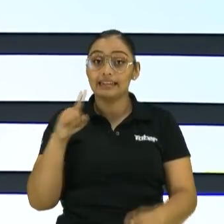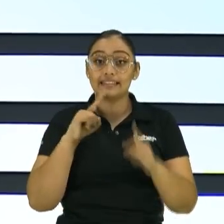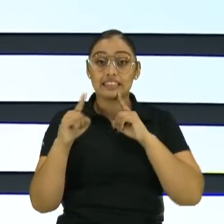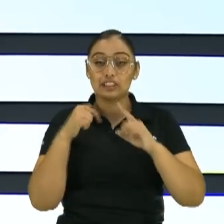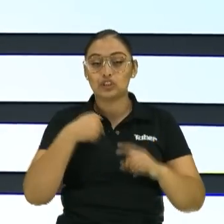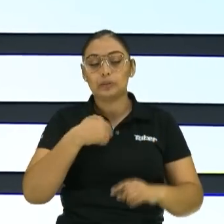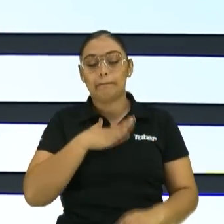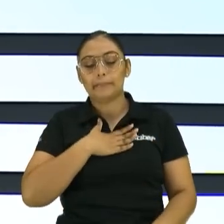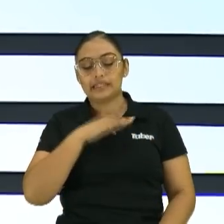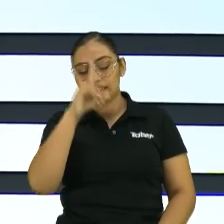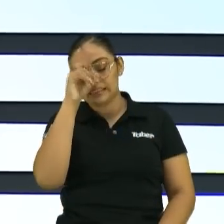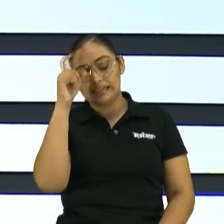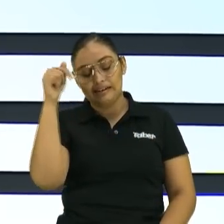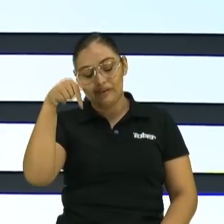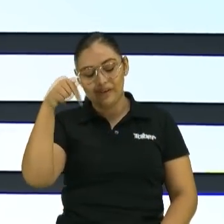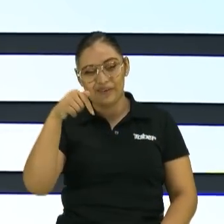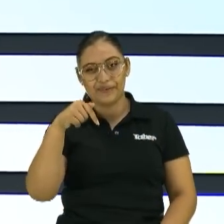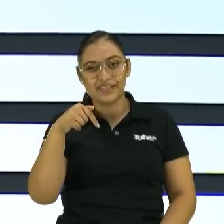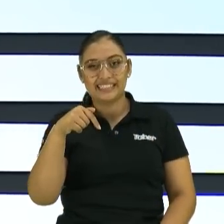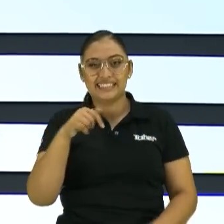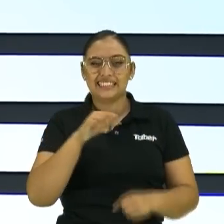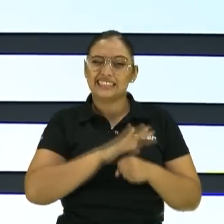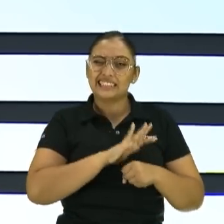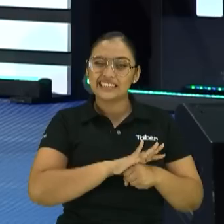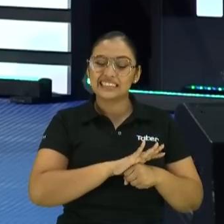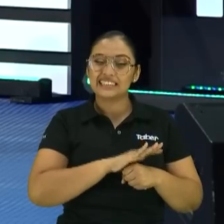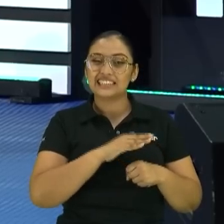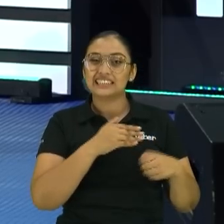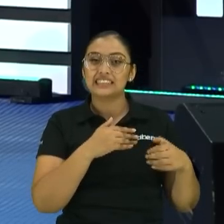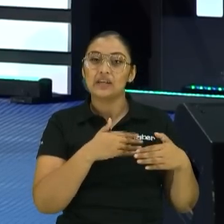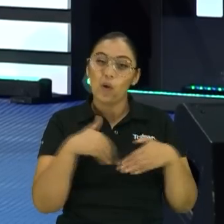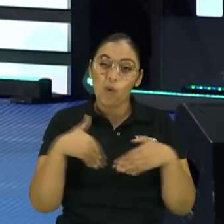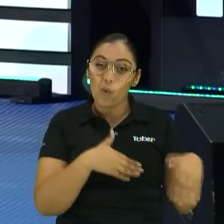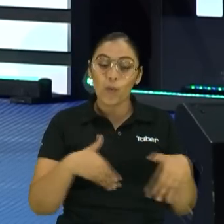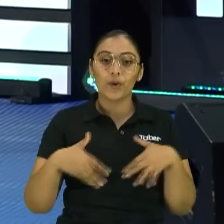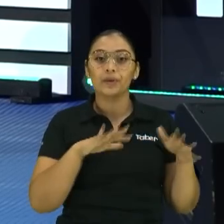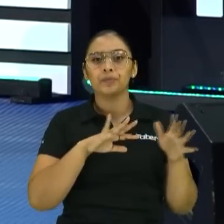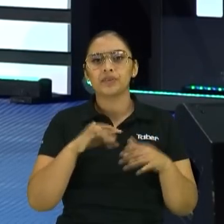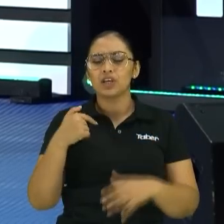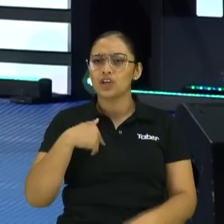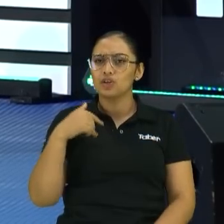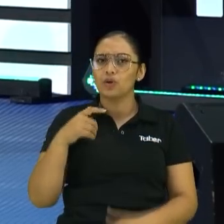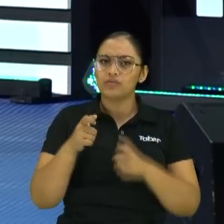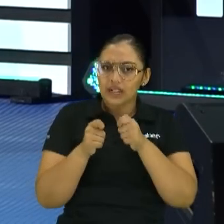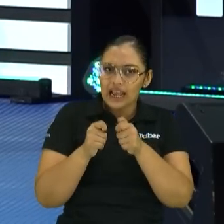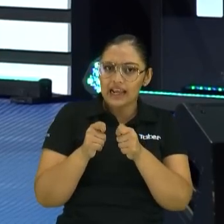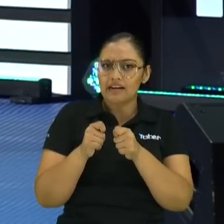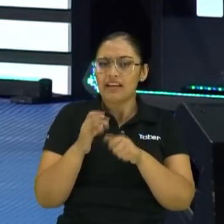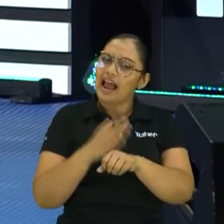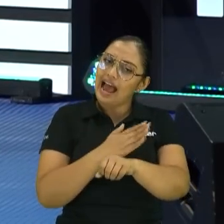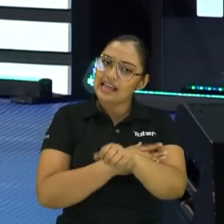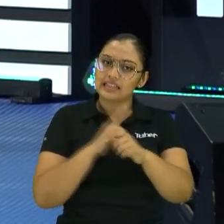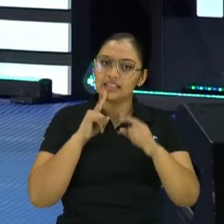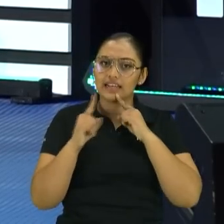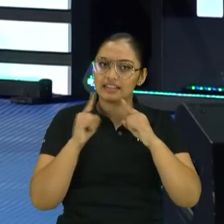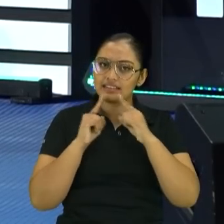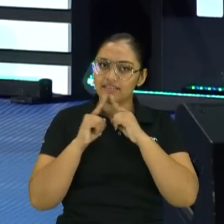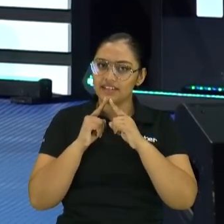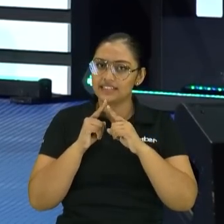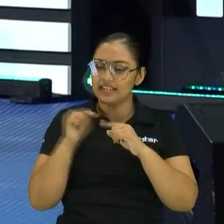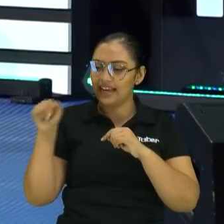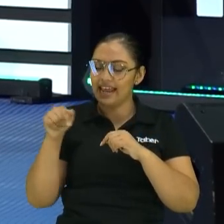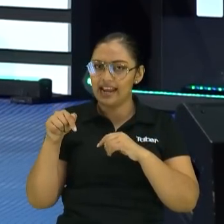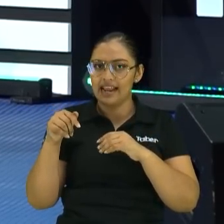acá déjeme por teléfono y le escribí le dije hijo Dios te bendiga